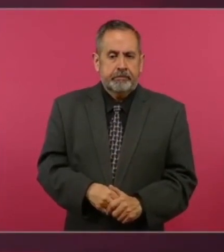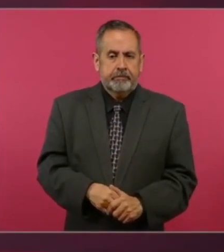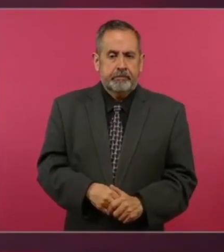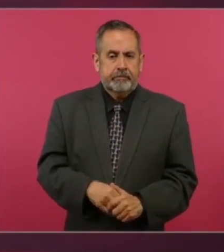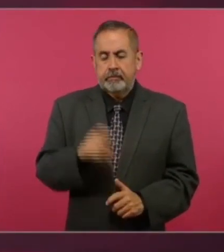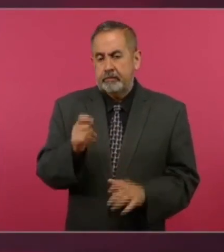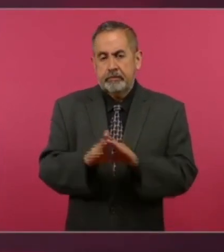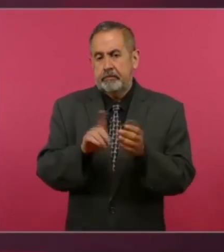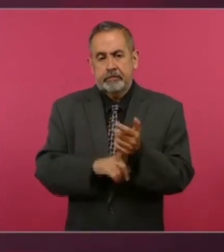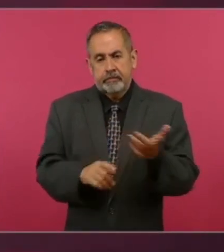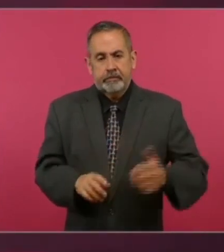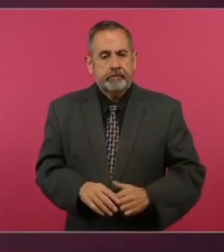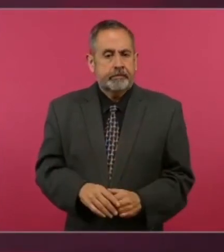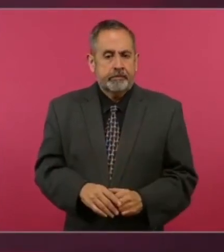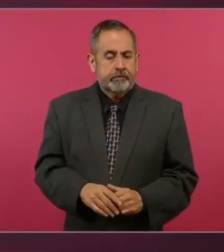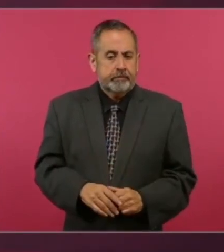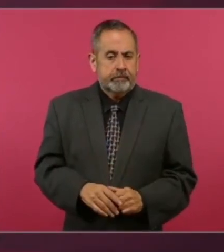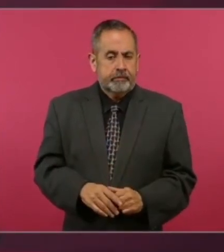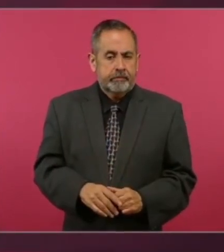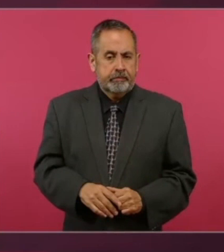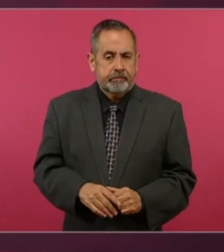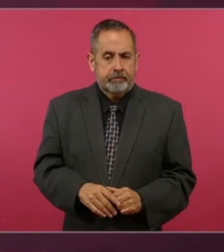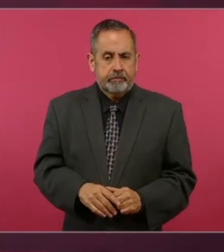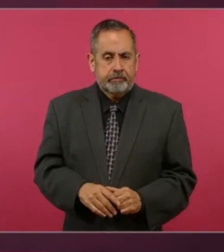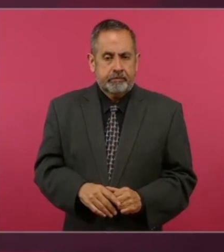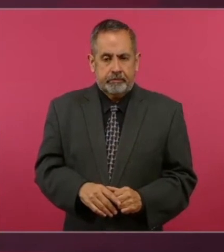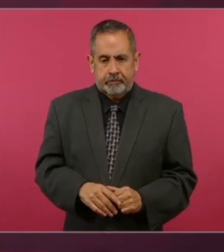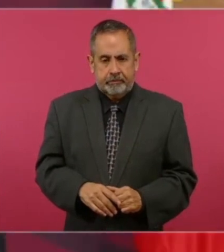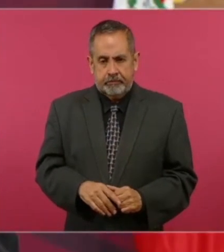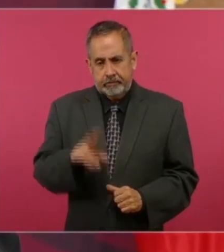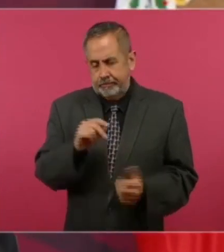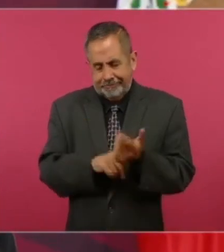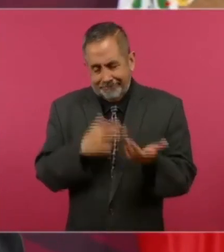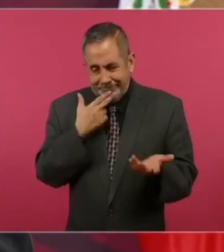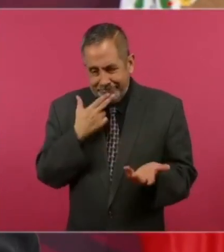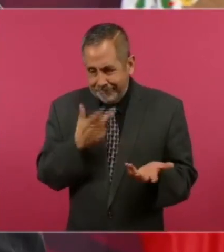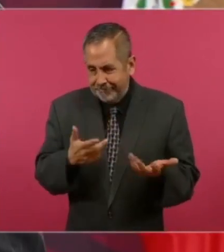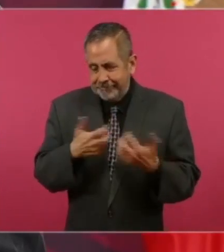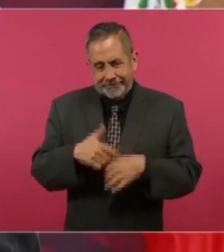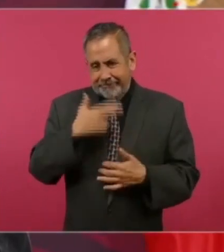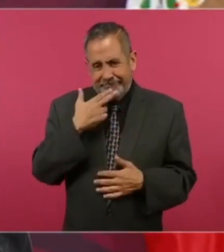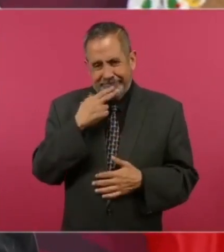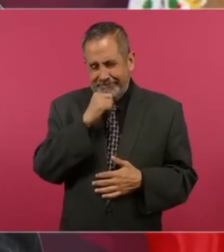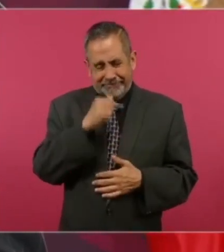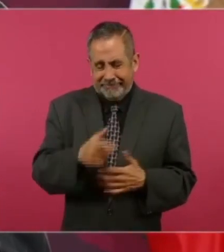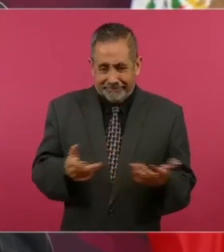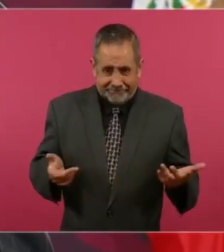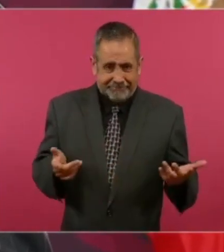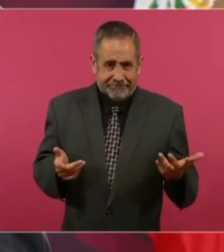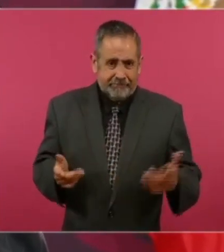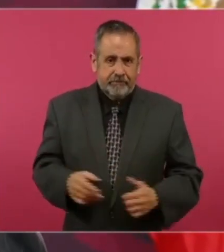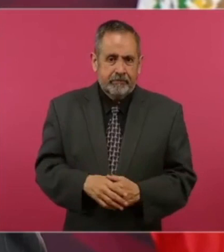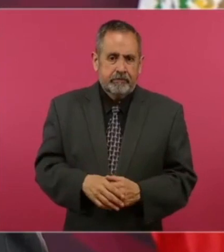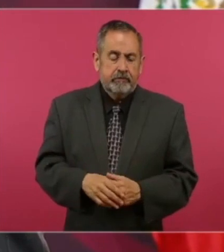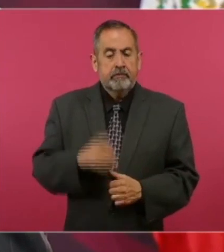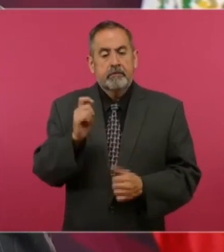Así lo hubiera puesto yo. Y mi pregunta. No iba a funcionar. Y mi pregunta es.